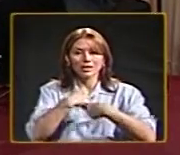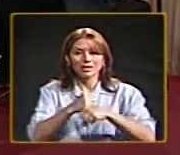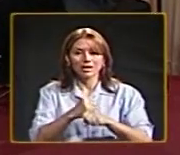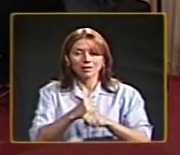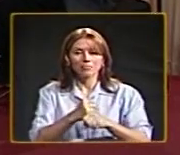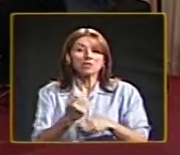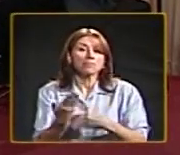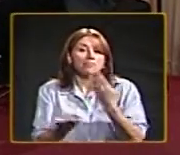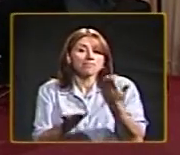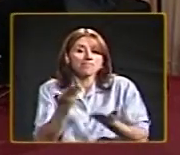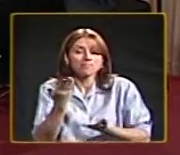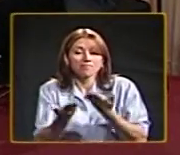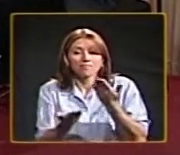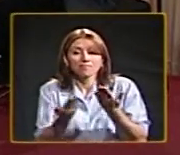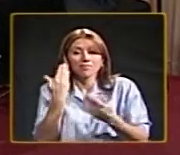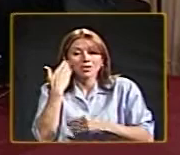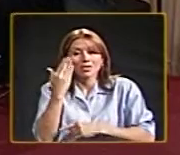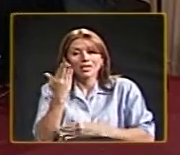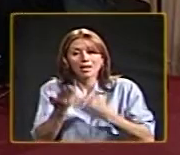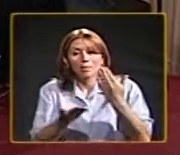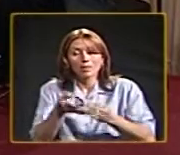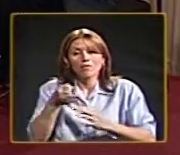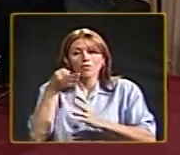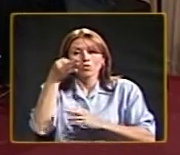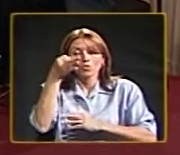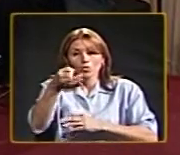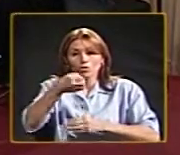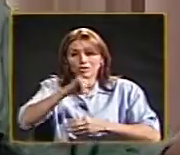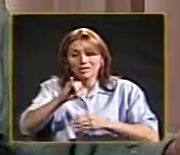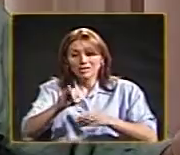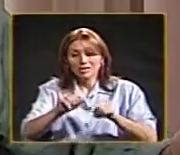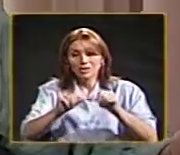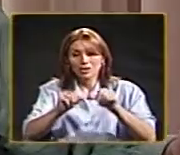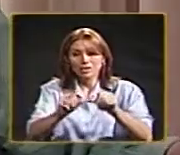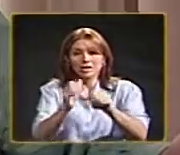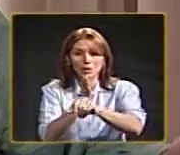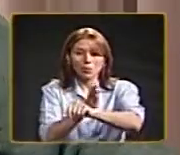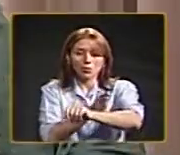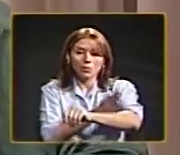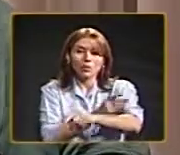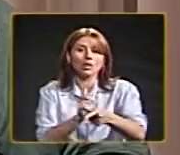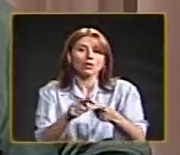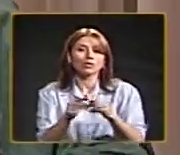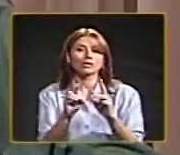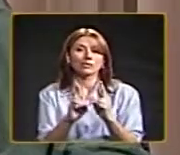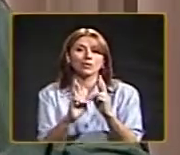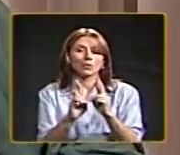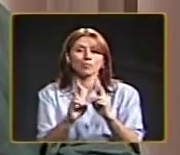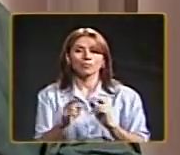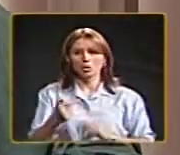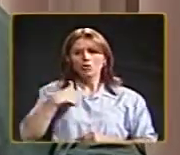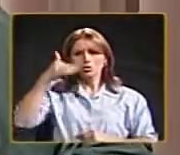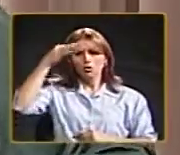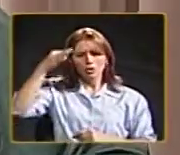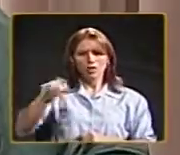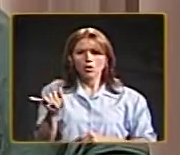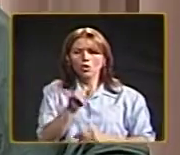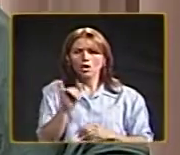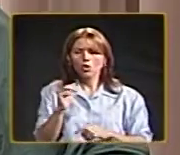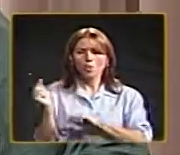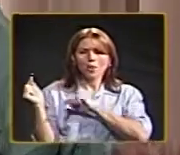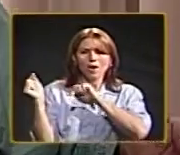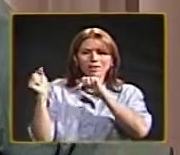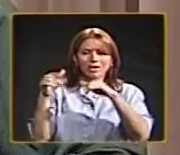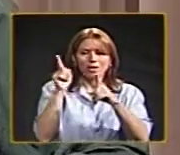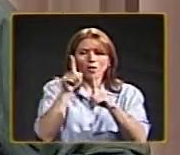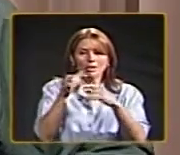verá un futuro si sigue creciendo, ¿verdad? Ojalá. No, yo creo que como ha venido, ahí va, y va con certeza además.